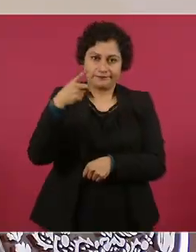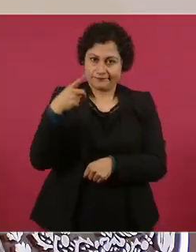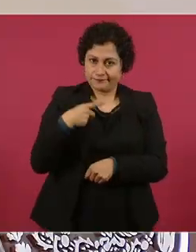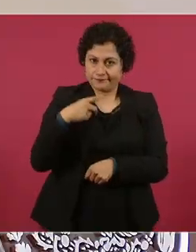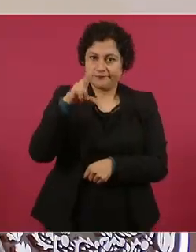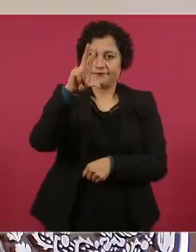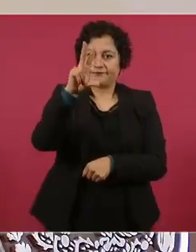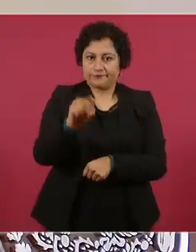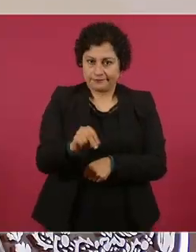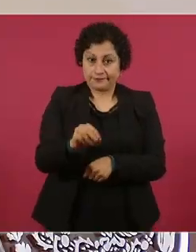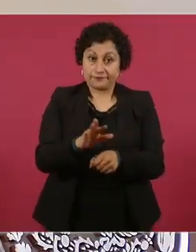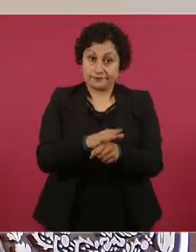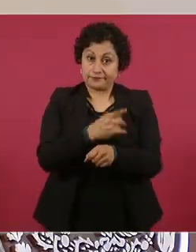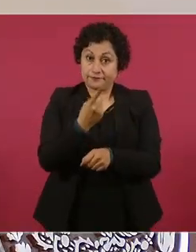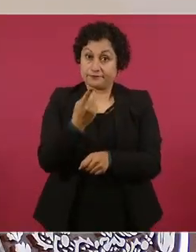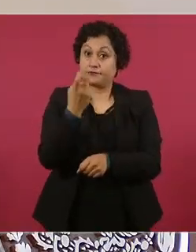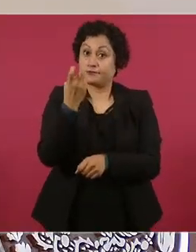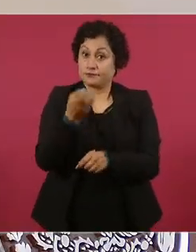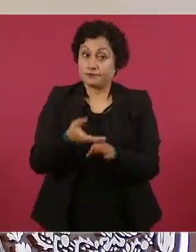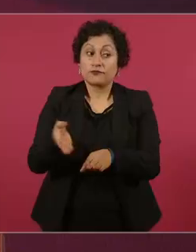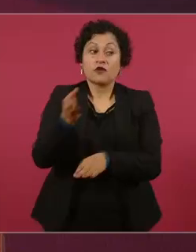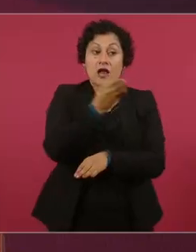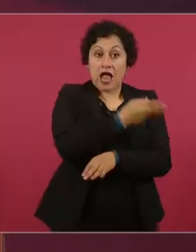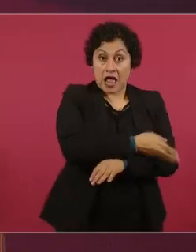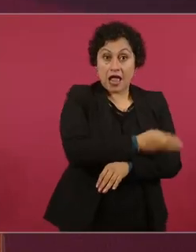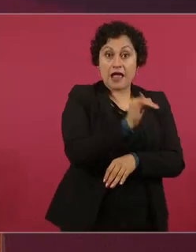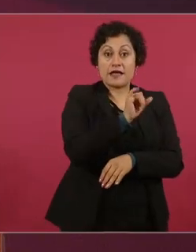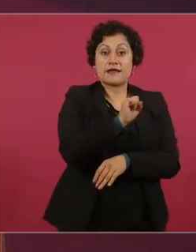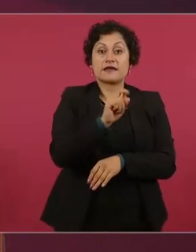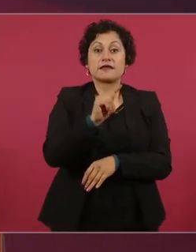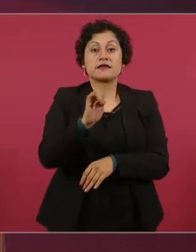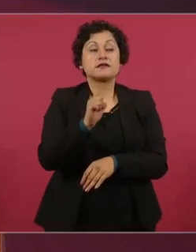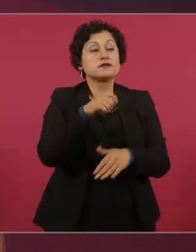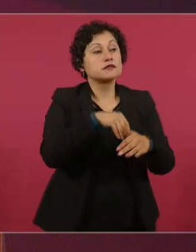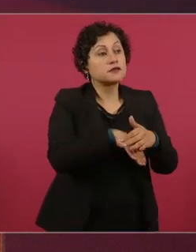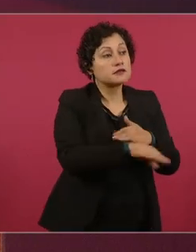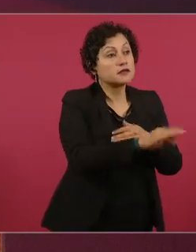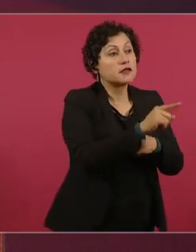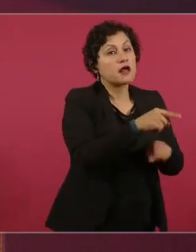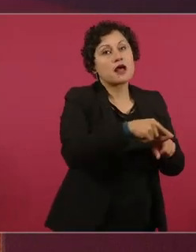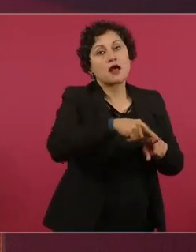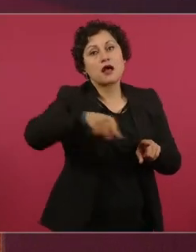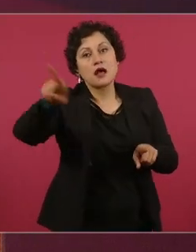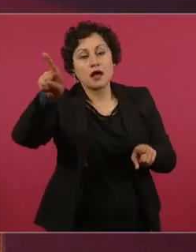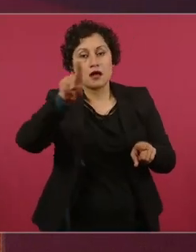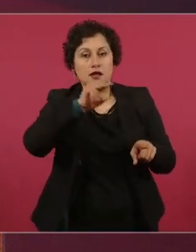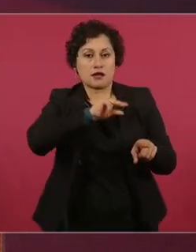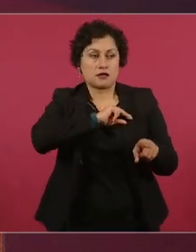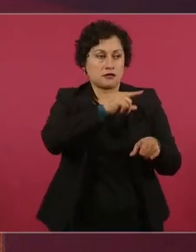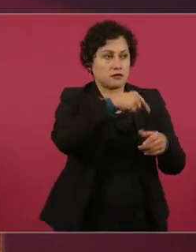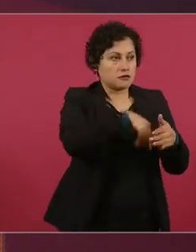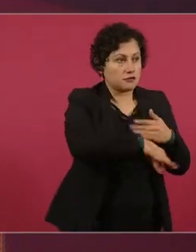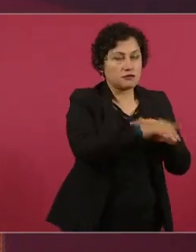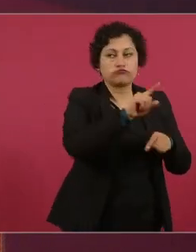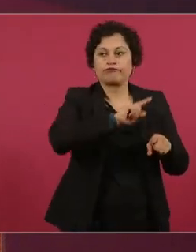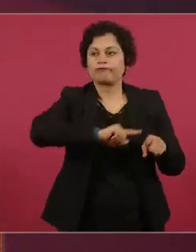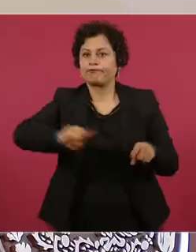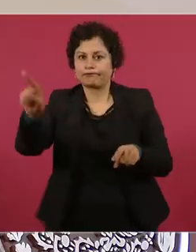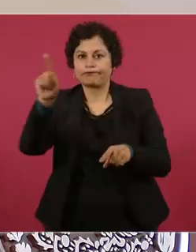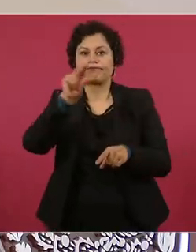eran por privados, no eran por el propio gobierno federal,